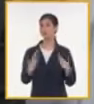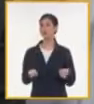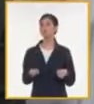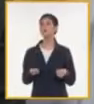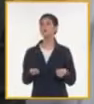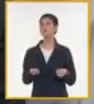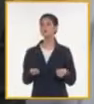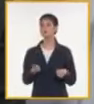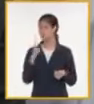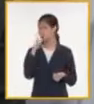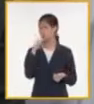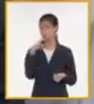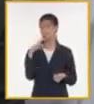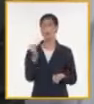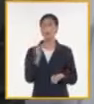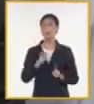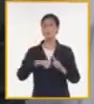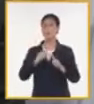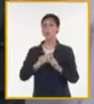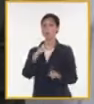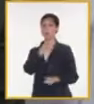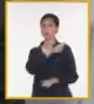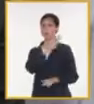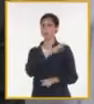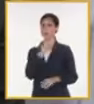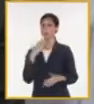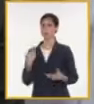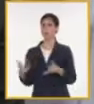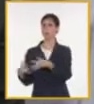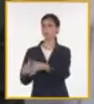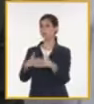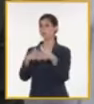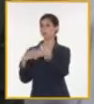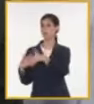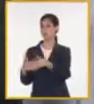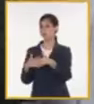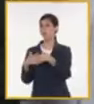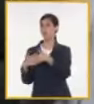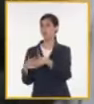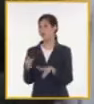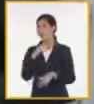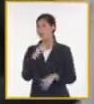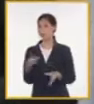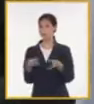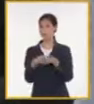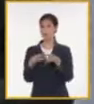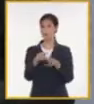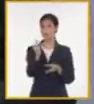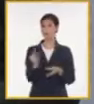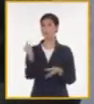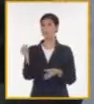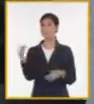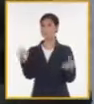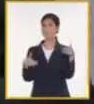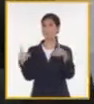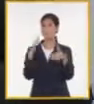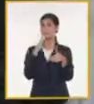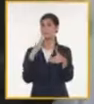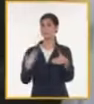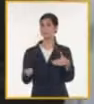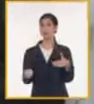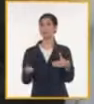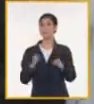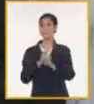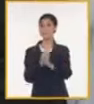responsabilizándose a las autoridades estadounidenses con las actividades personas que en su territorio están promoviendo el